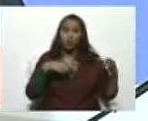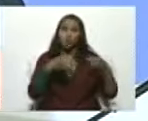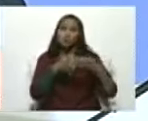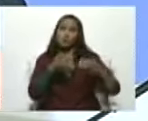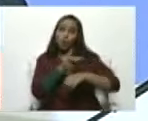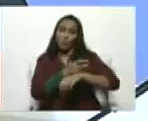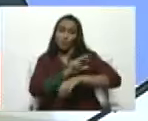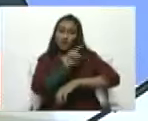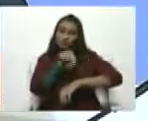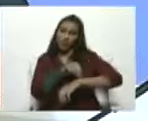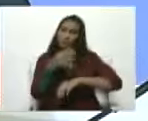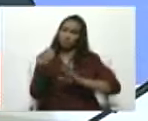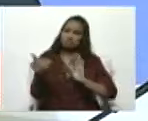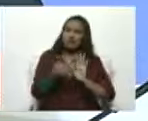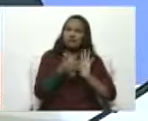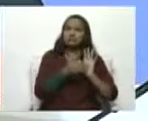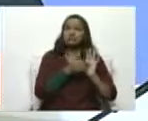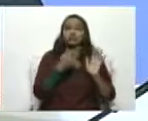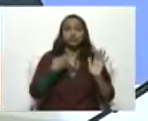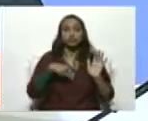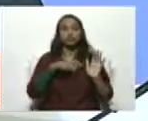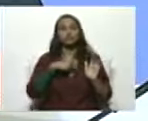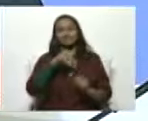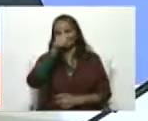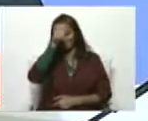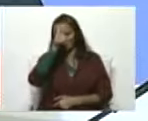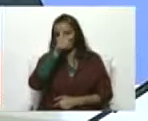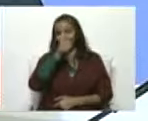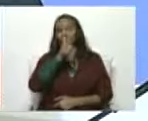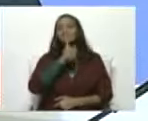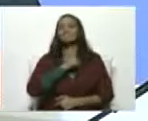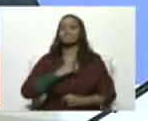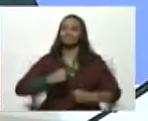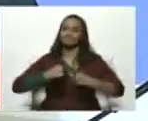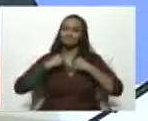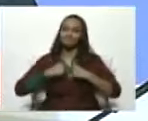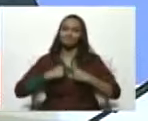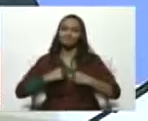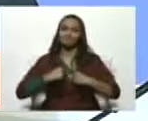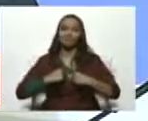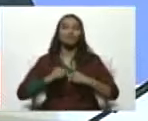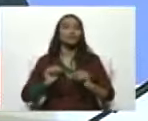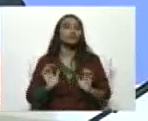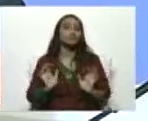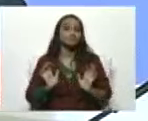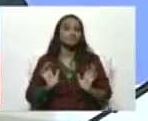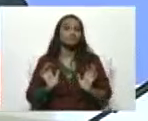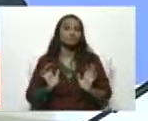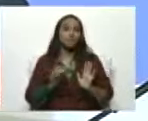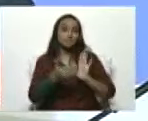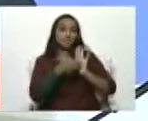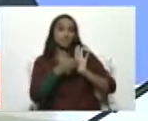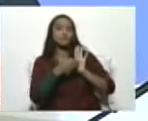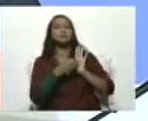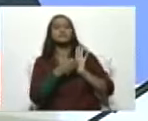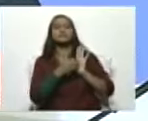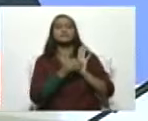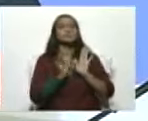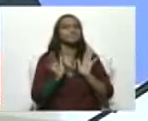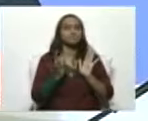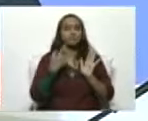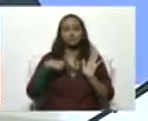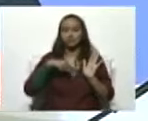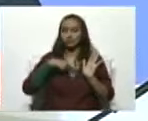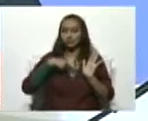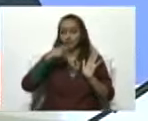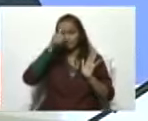hemos superado el vendaval de ataques. Estoy casi seguro que